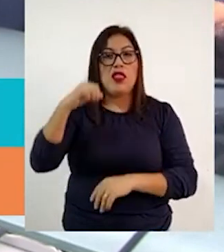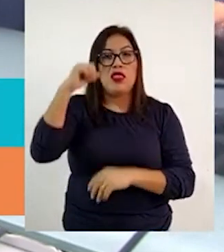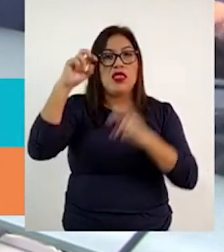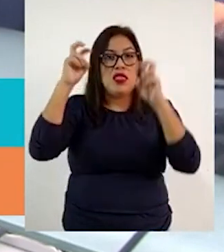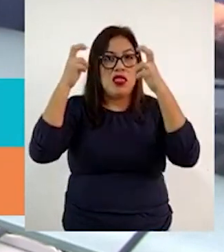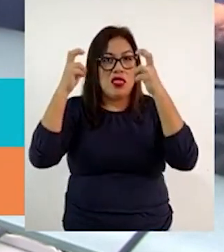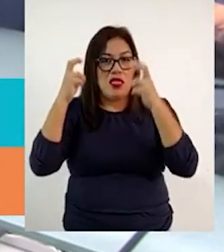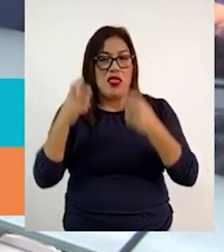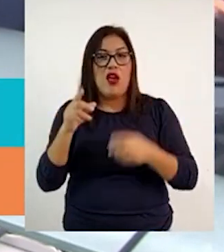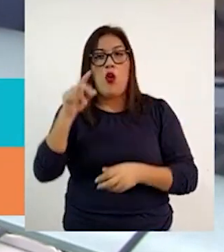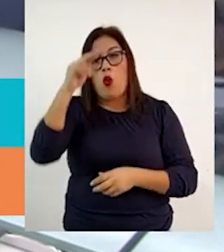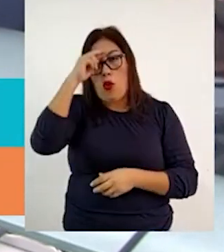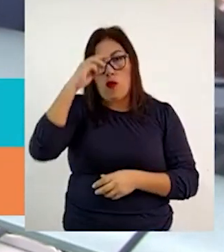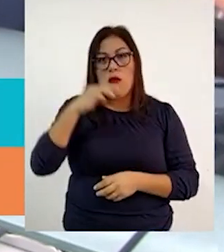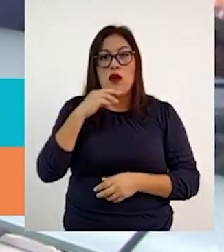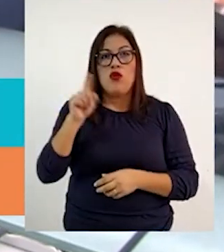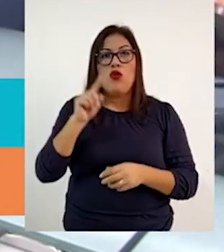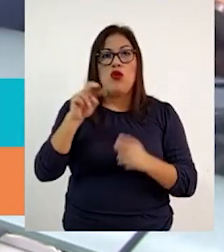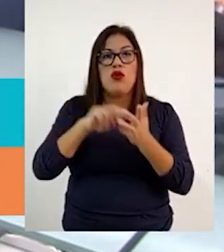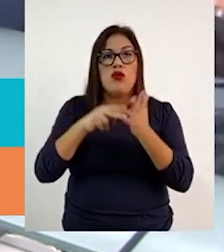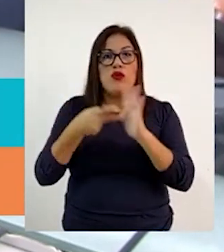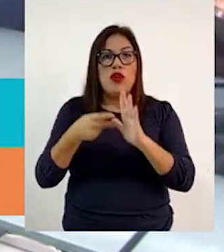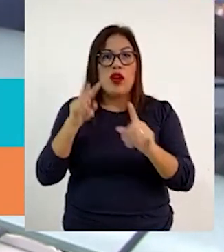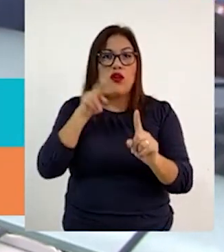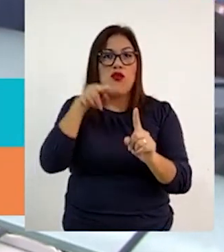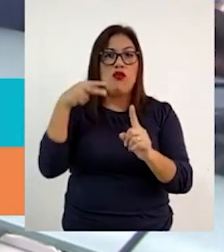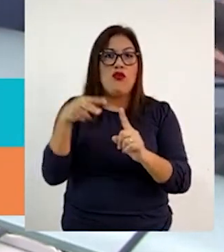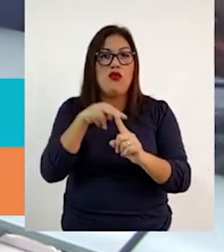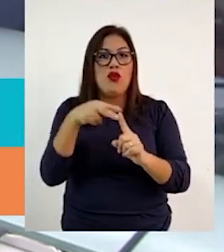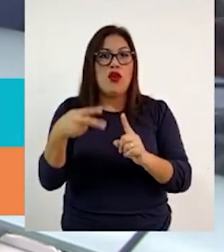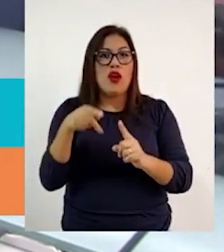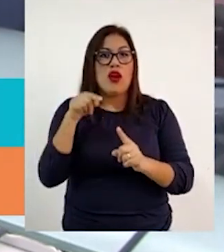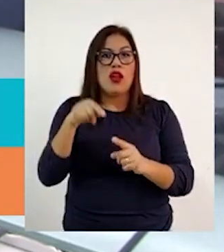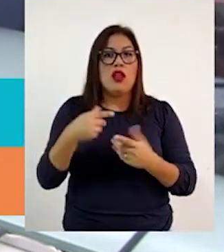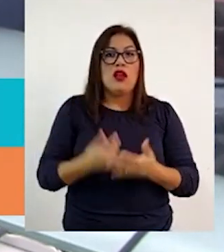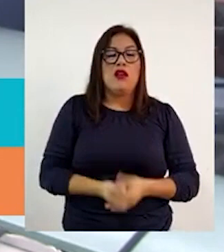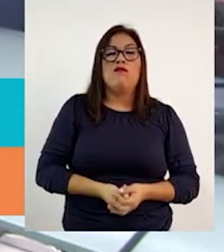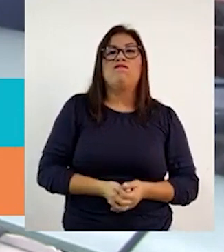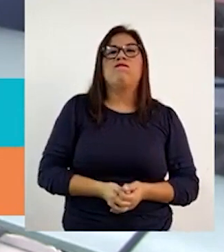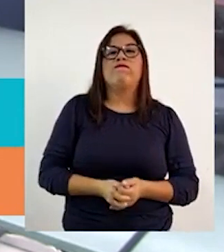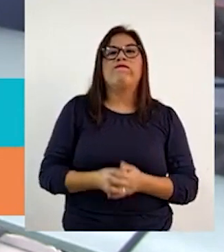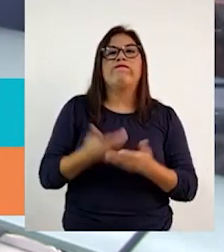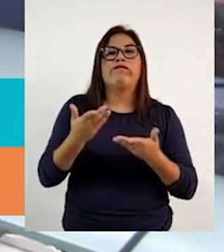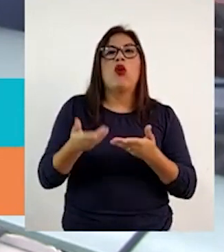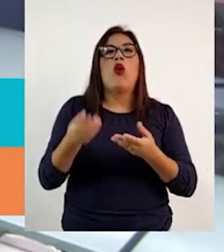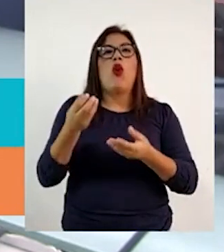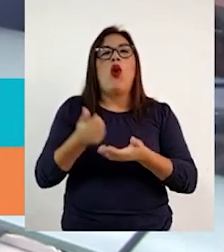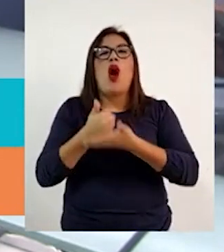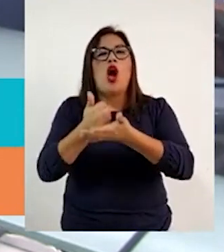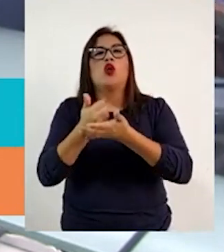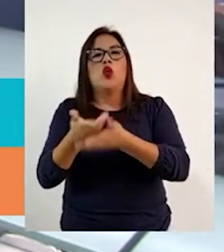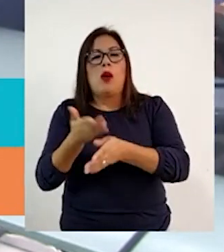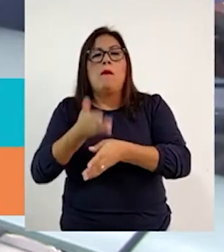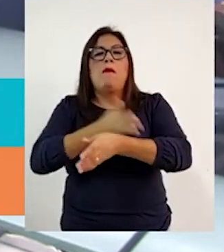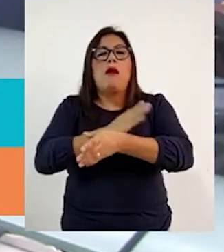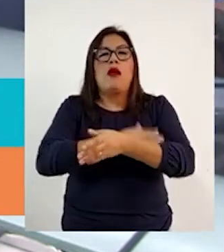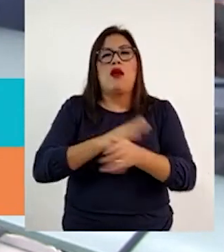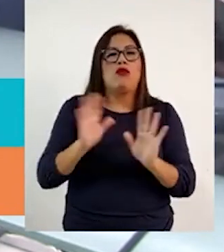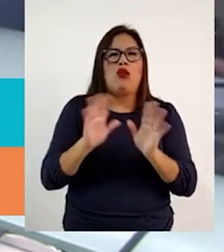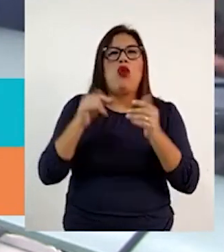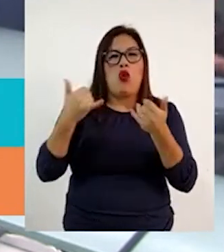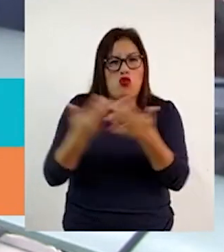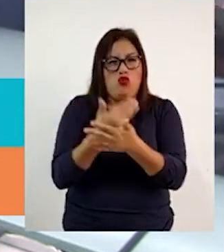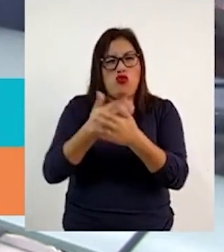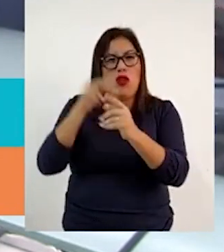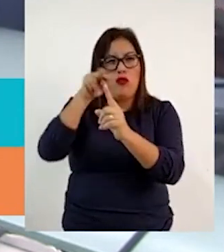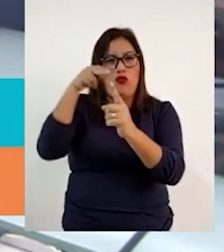médico rehabilitador. Estamos ya desde el 3 de mayo del 2008 en un nuevo enfoque que es un enfoque social y